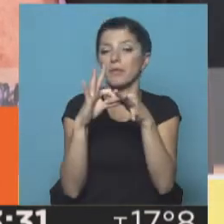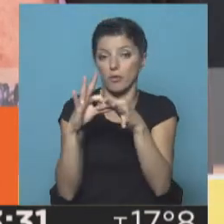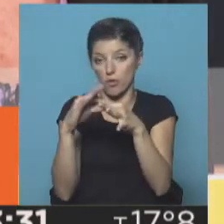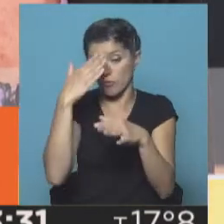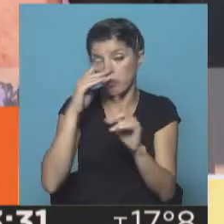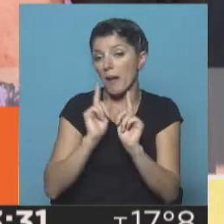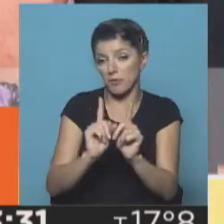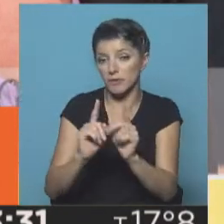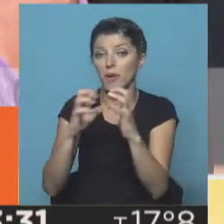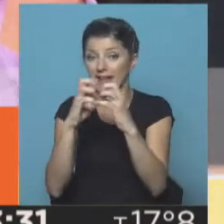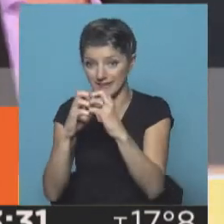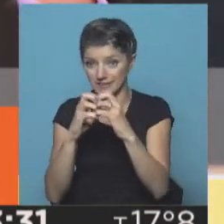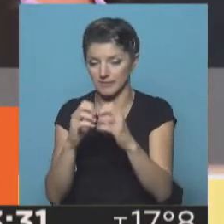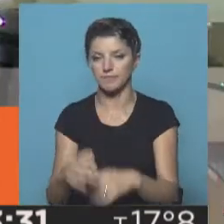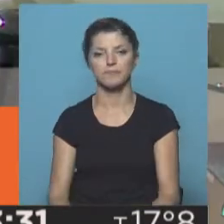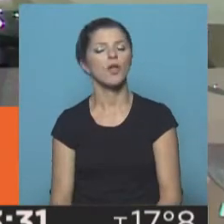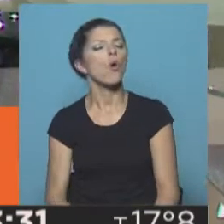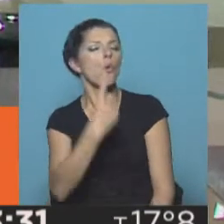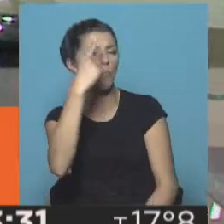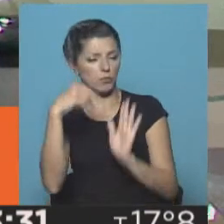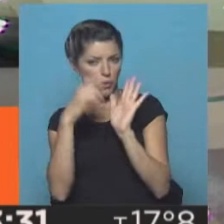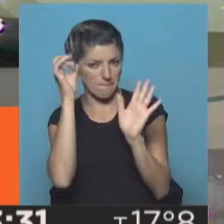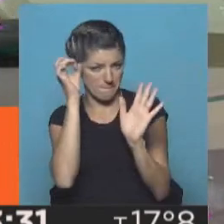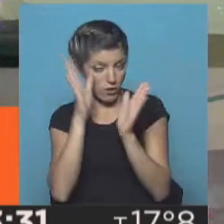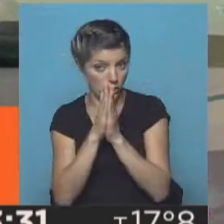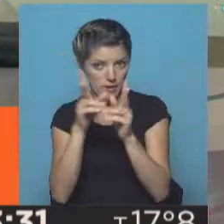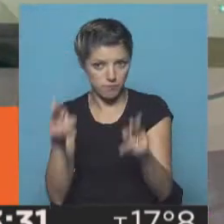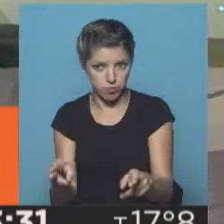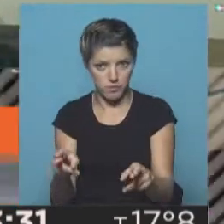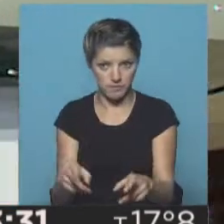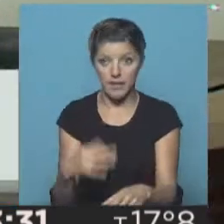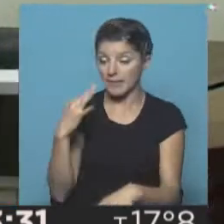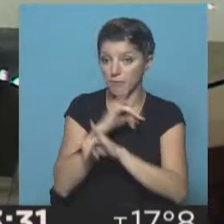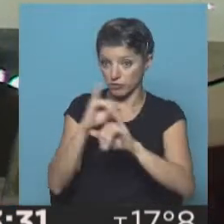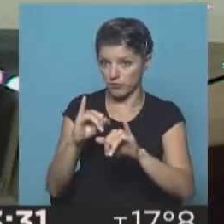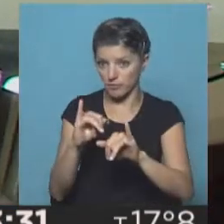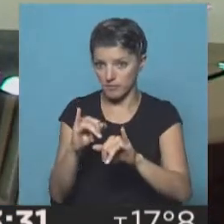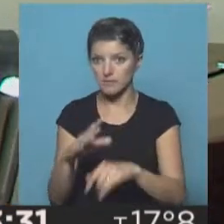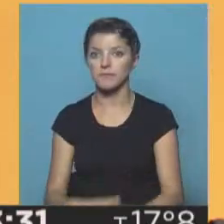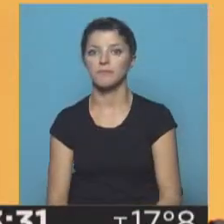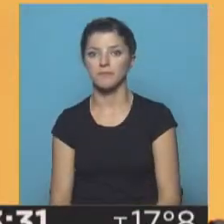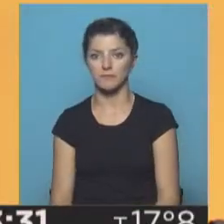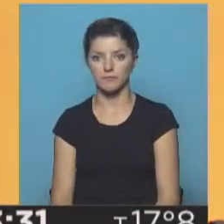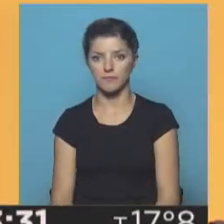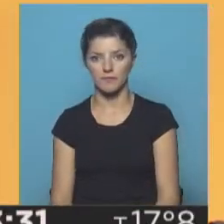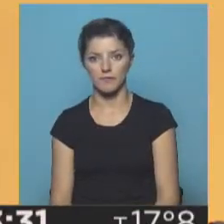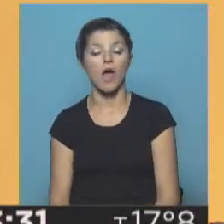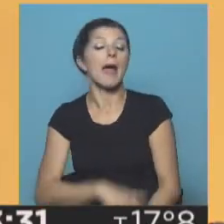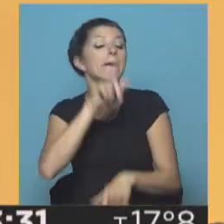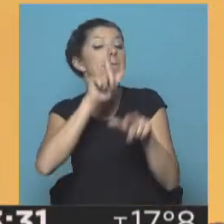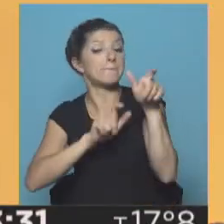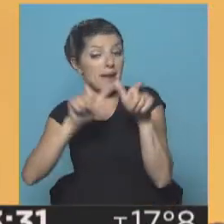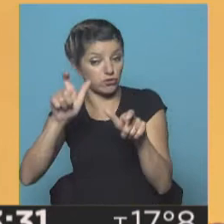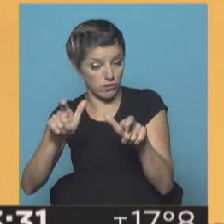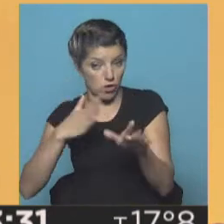la crisis y post-crisis. Igual, Raúl, una cosa, perdón que interrumpa. Tenemos que ver un informe, La gente, o por lo que yo veo de lo que se